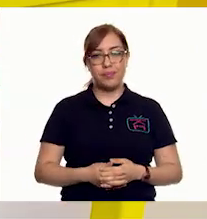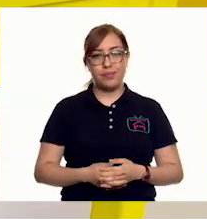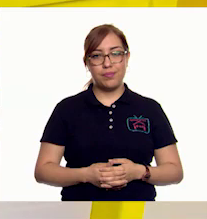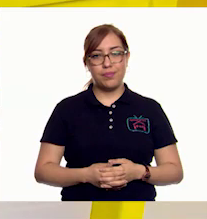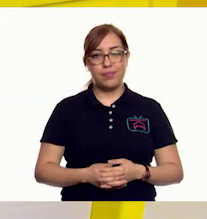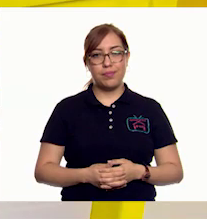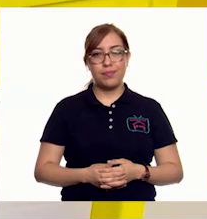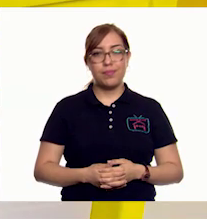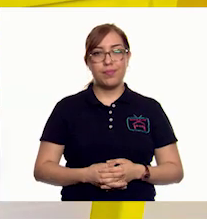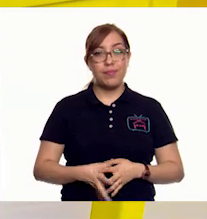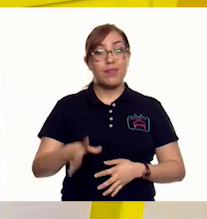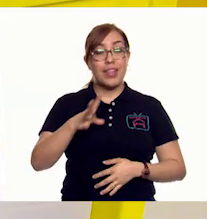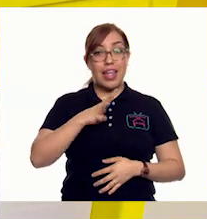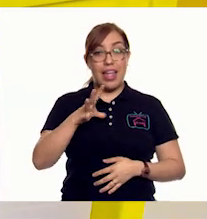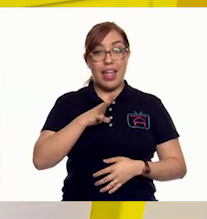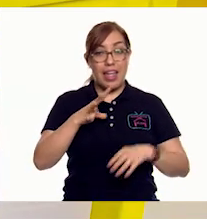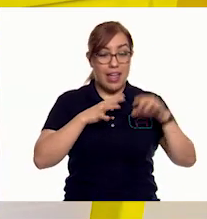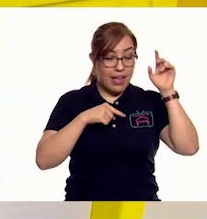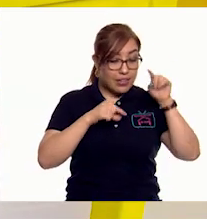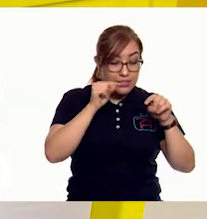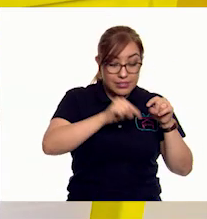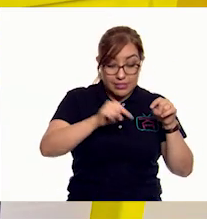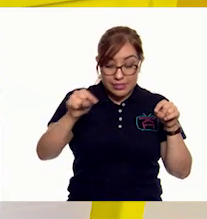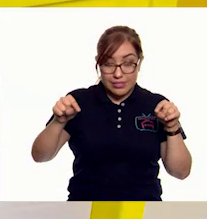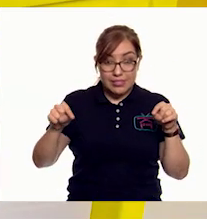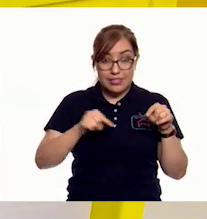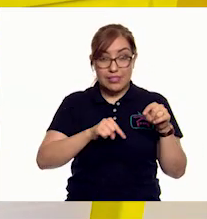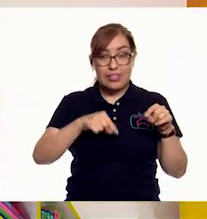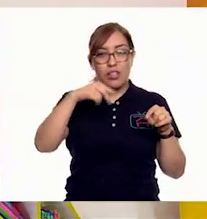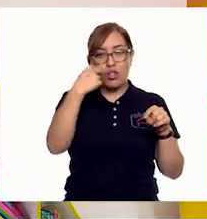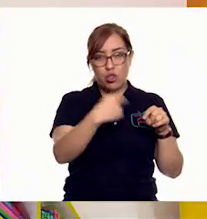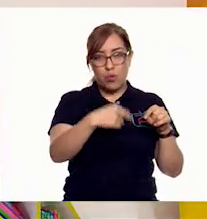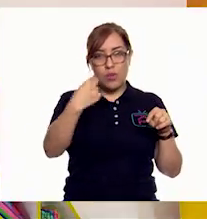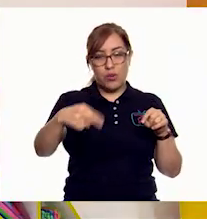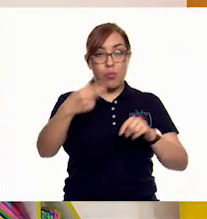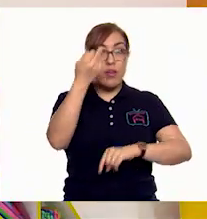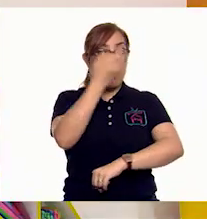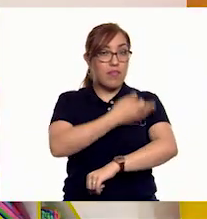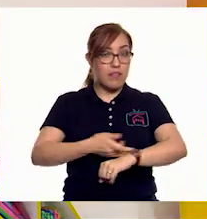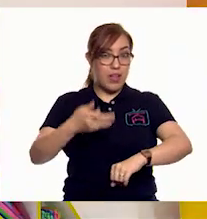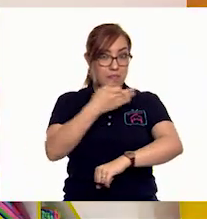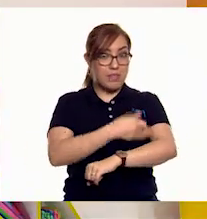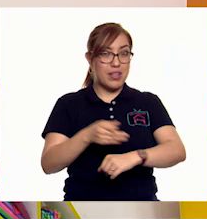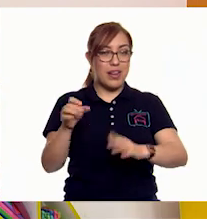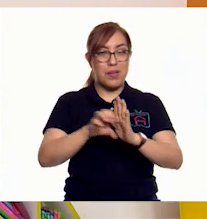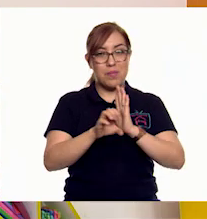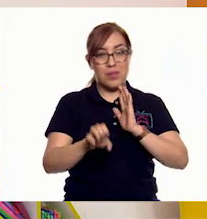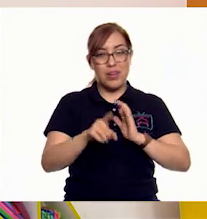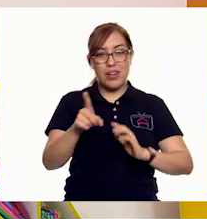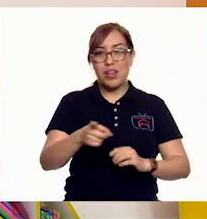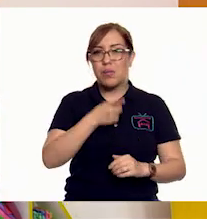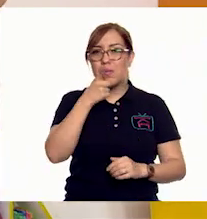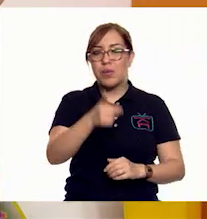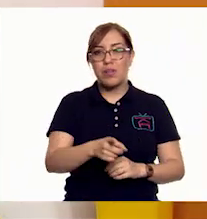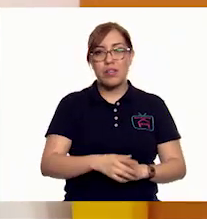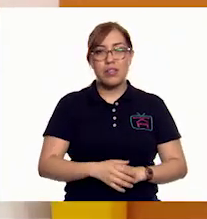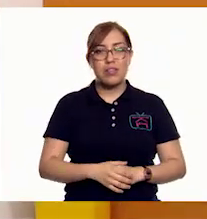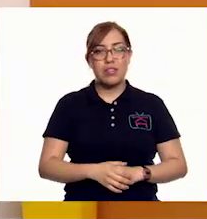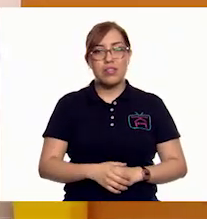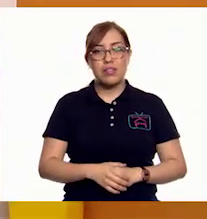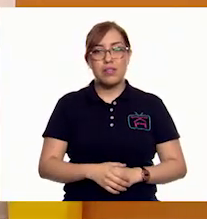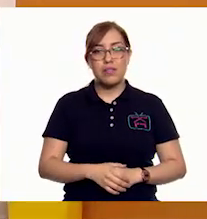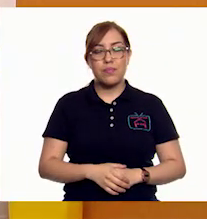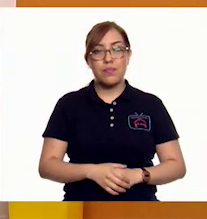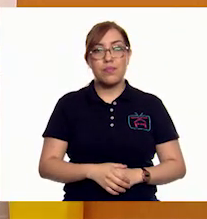de las casillas con el nombre de algún miembro de la familia. Por ejemplo, aquí dice abuela materna. Oye, Pilar, ¿pero materna sí. a qué se